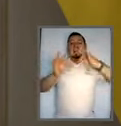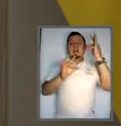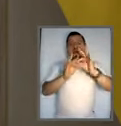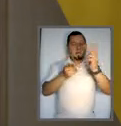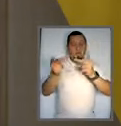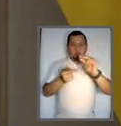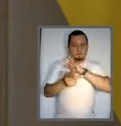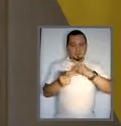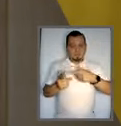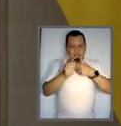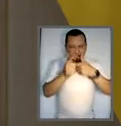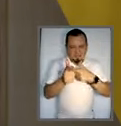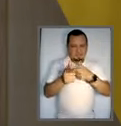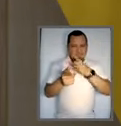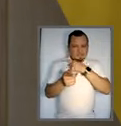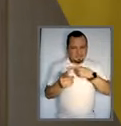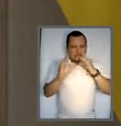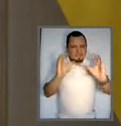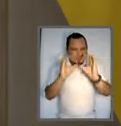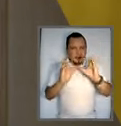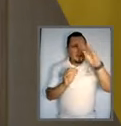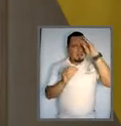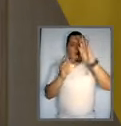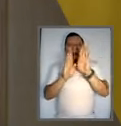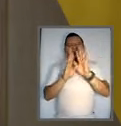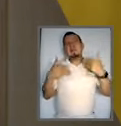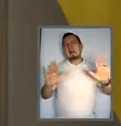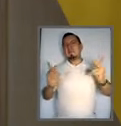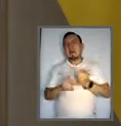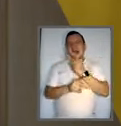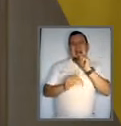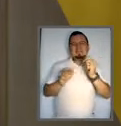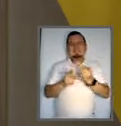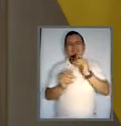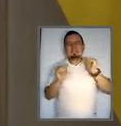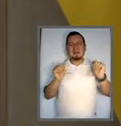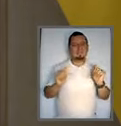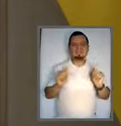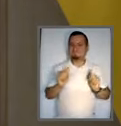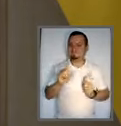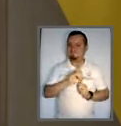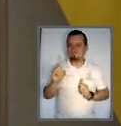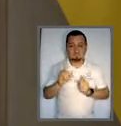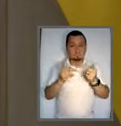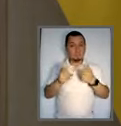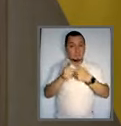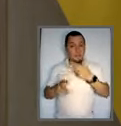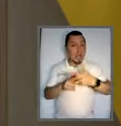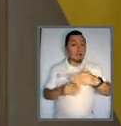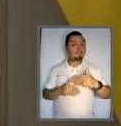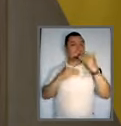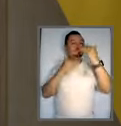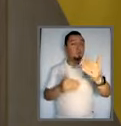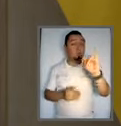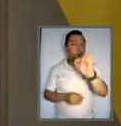detallar las medidas que implican este inicio del regreso gradual a la actividad económica. El día jueves estimo